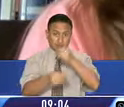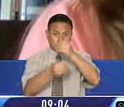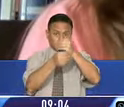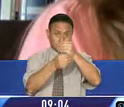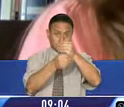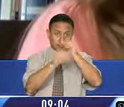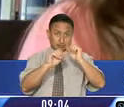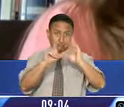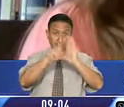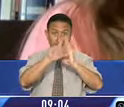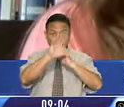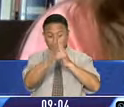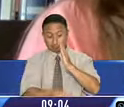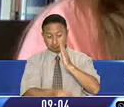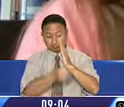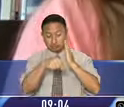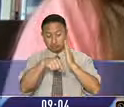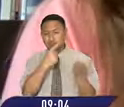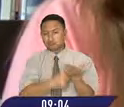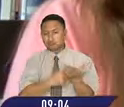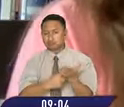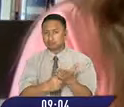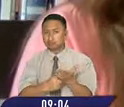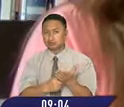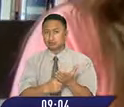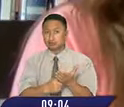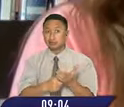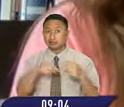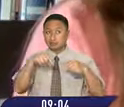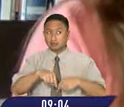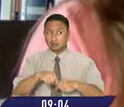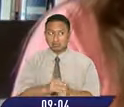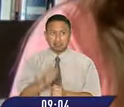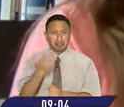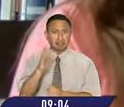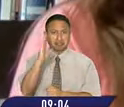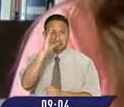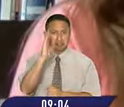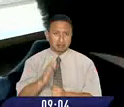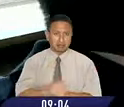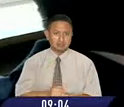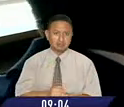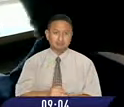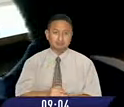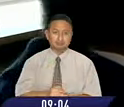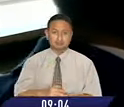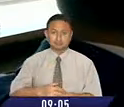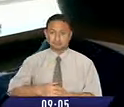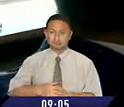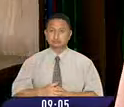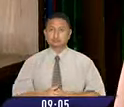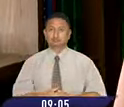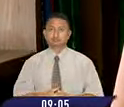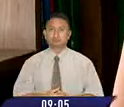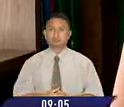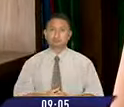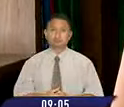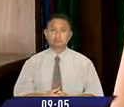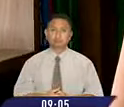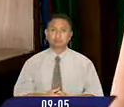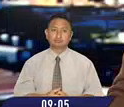través de referéndum. Esto es un análisis que no ha ocurrido y que tiene que ocurrir en este momento. Informó Valeria